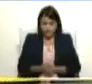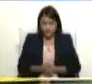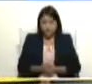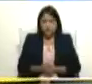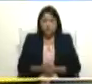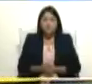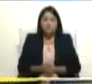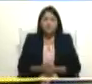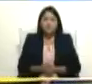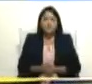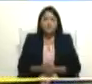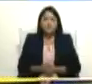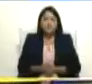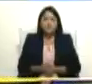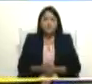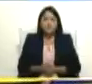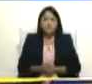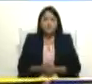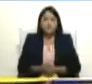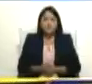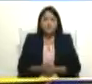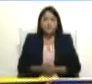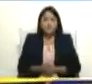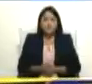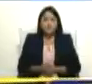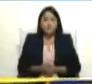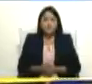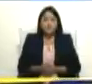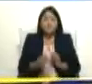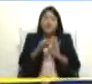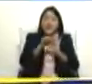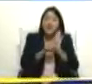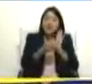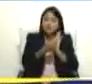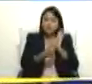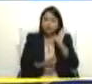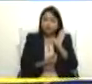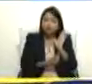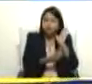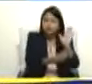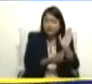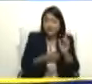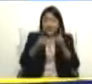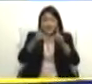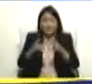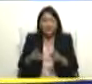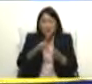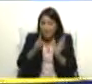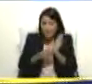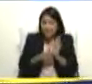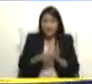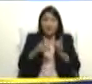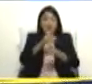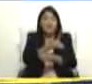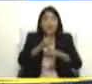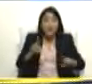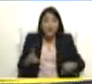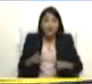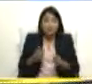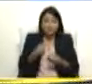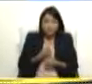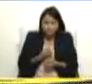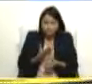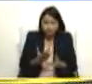Nicolás Maduro Moro, por la presente acta, la voluntad absoluta, democrática,